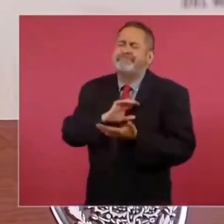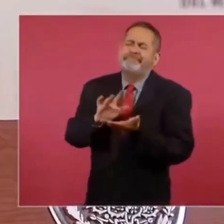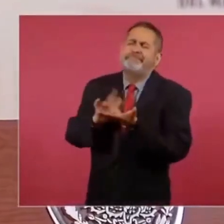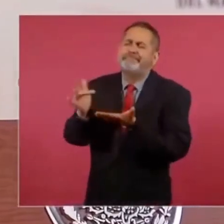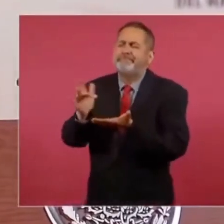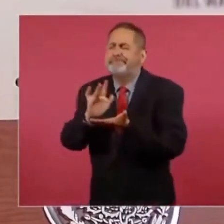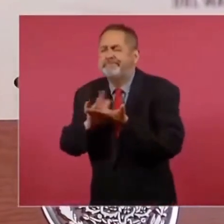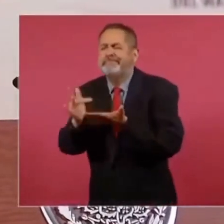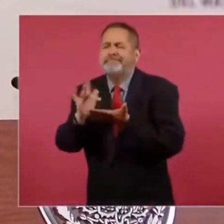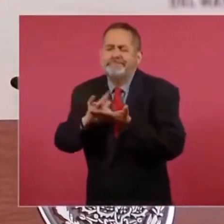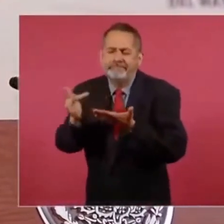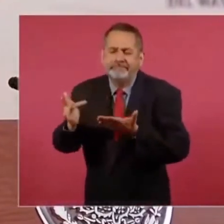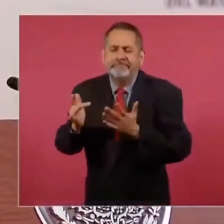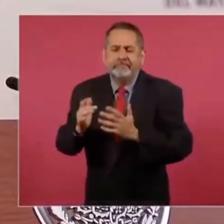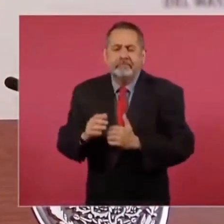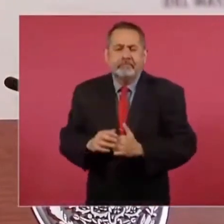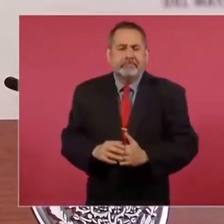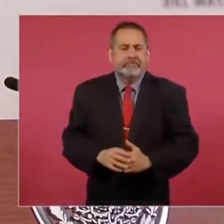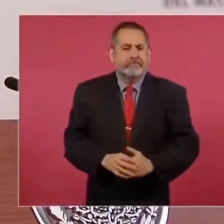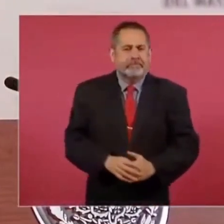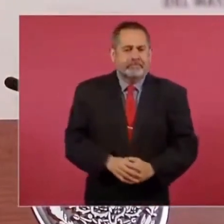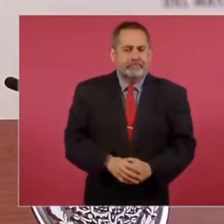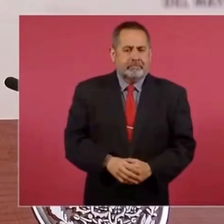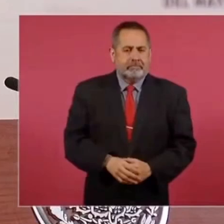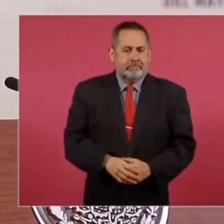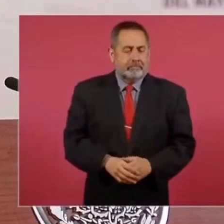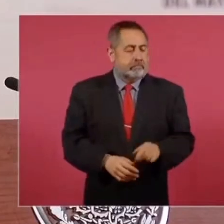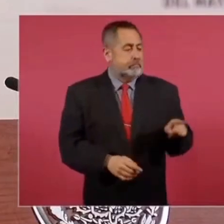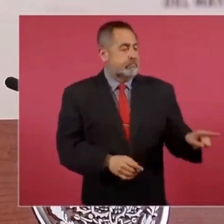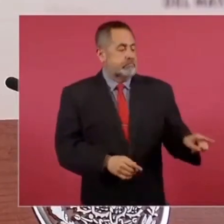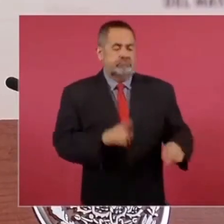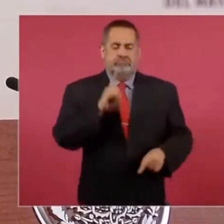corazón, muchas gracias. Y la otra,